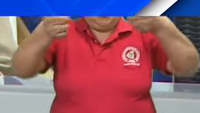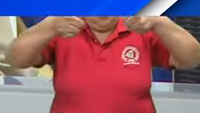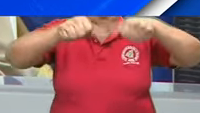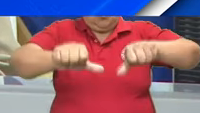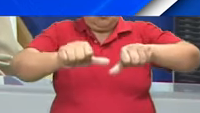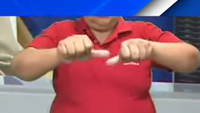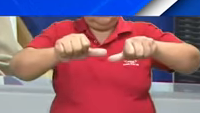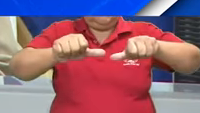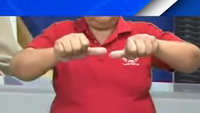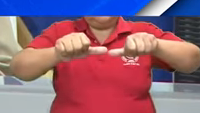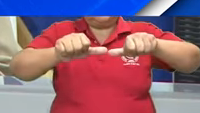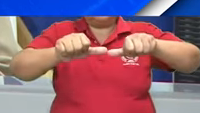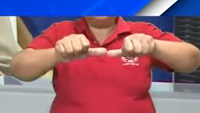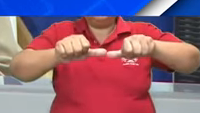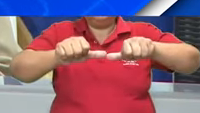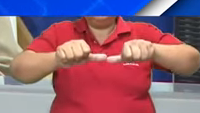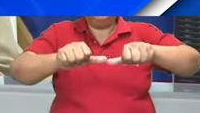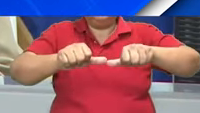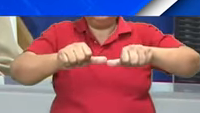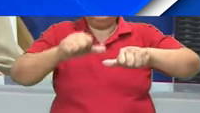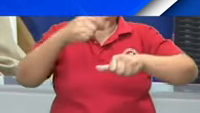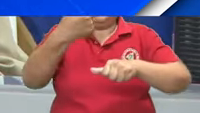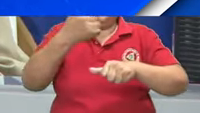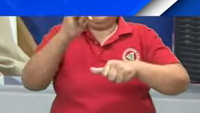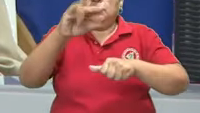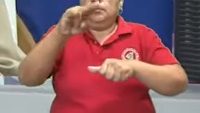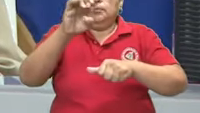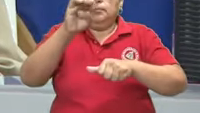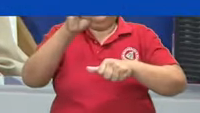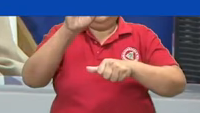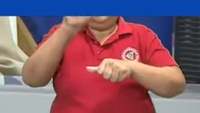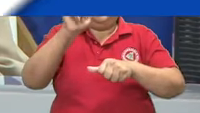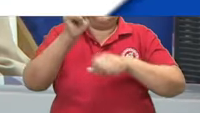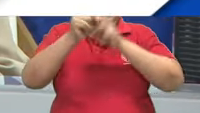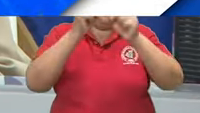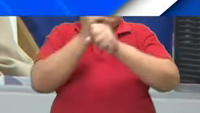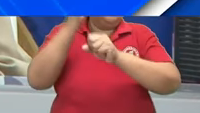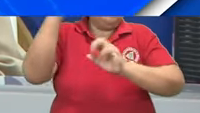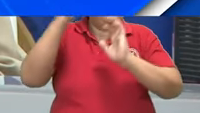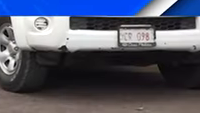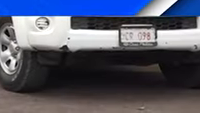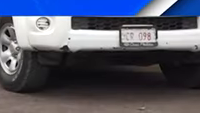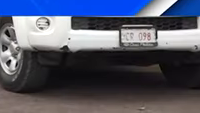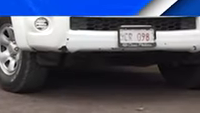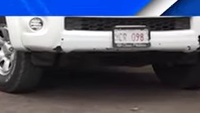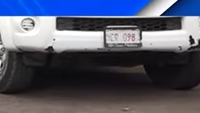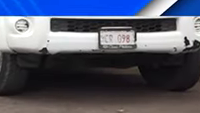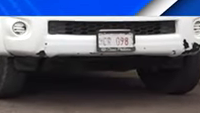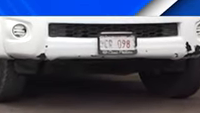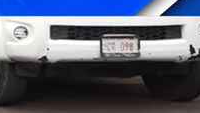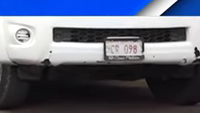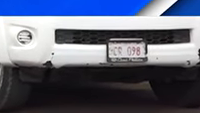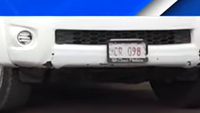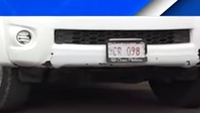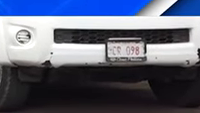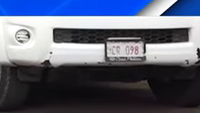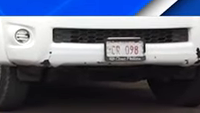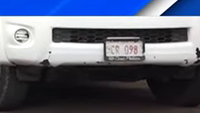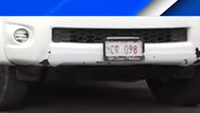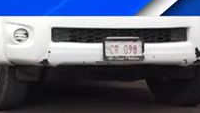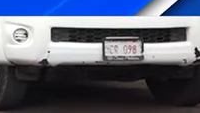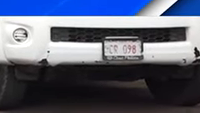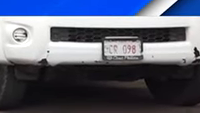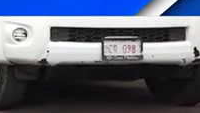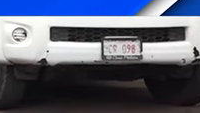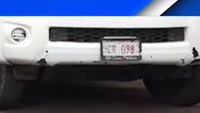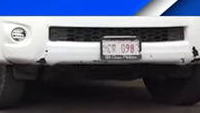convenios de Ginebra de 1949. El patrimonio, bienes y acciones